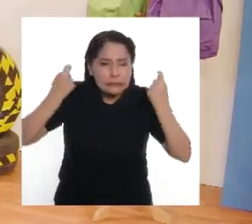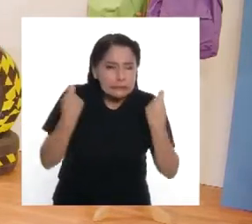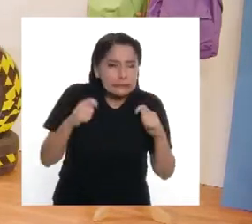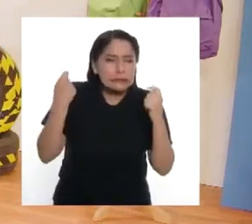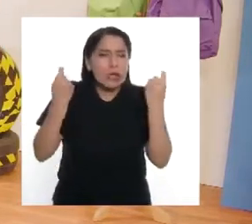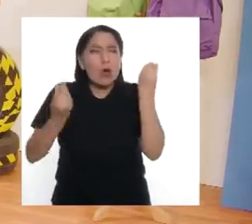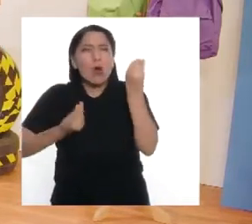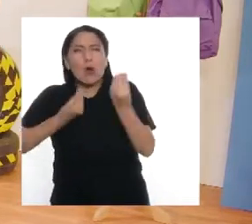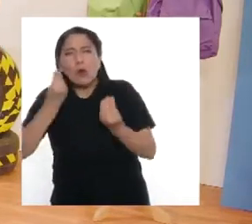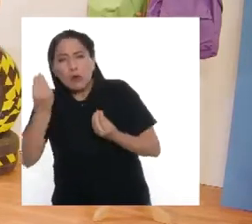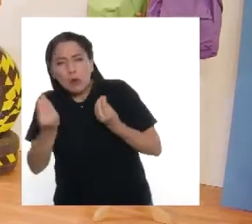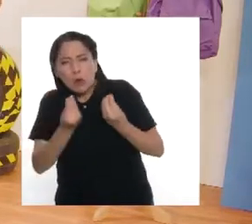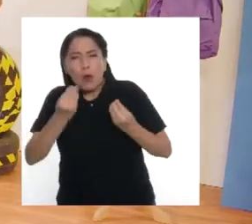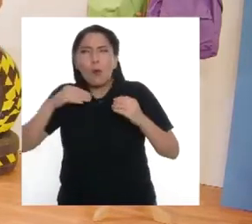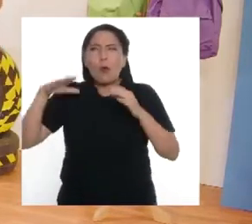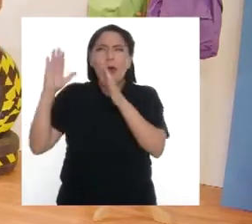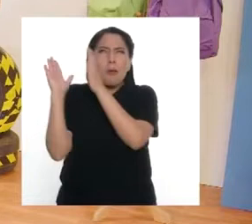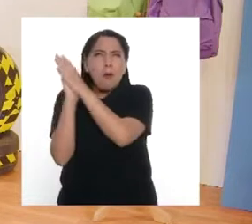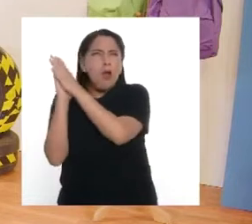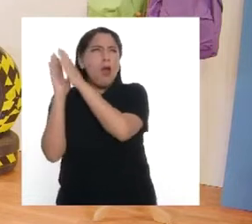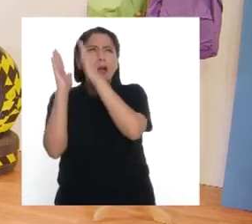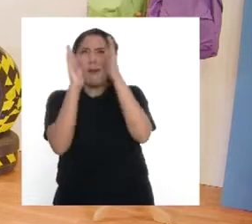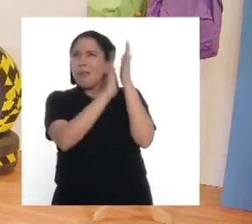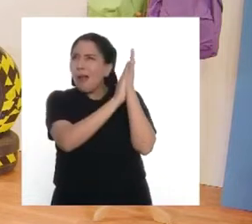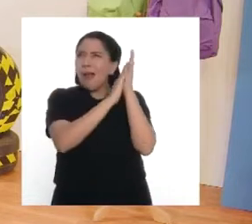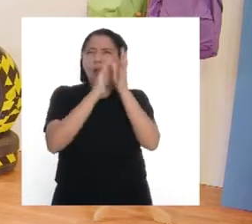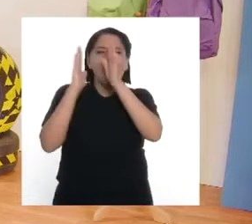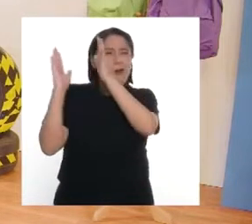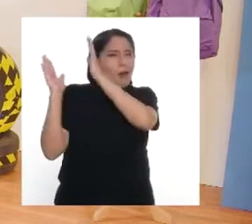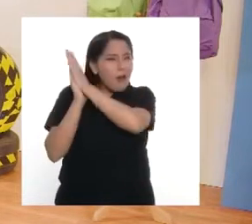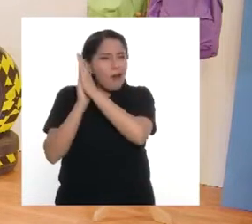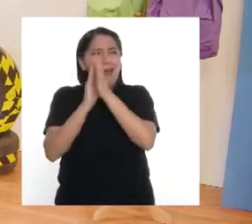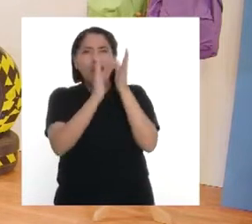Intentamos hacer ritmos con esas palmas.